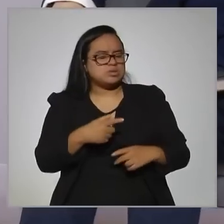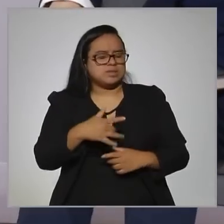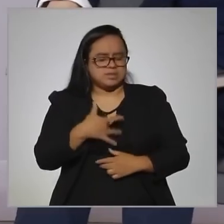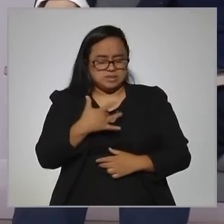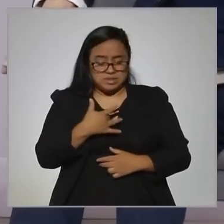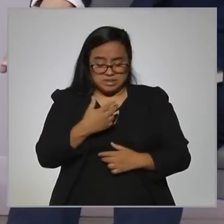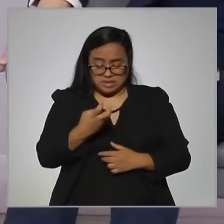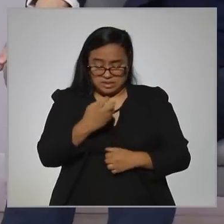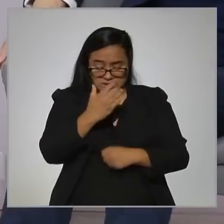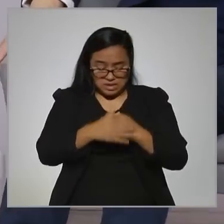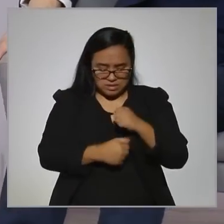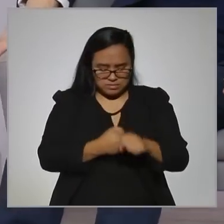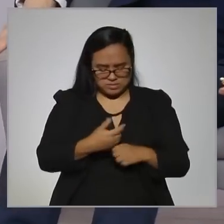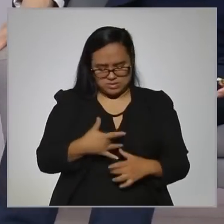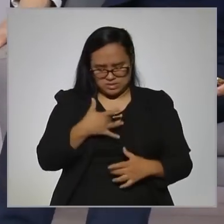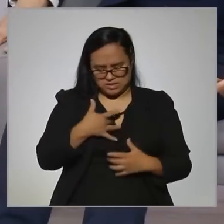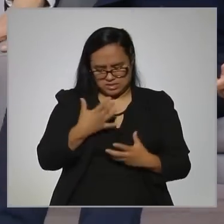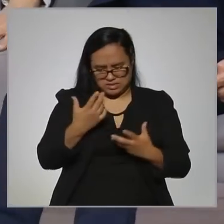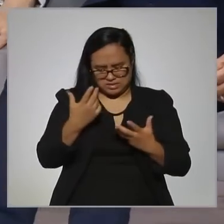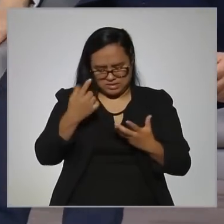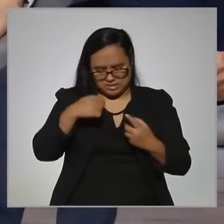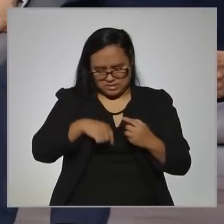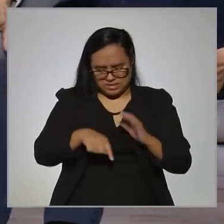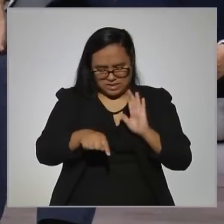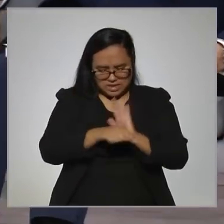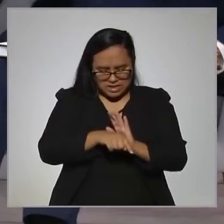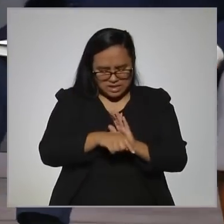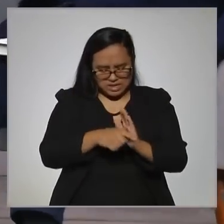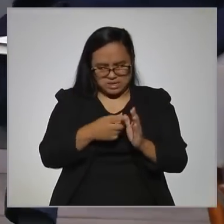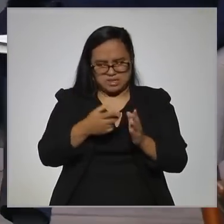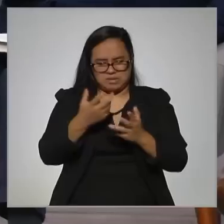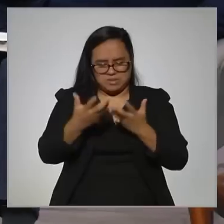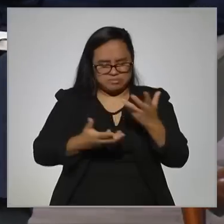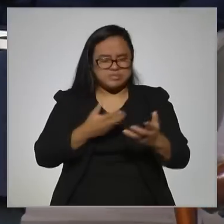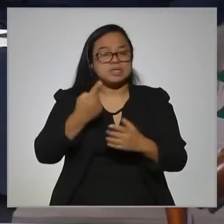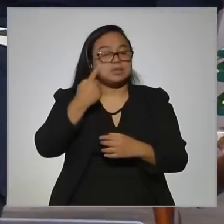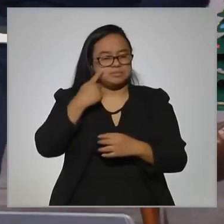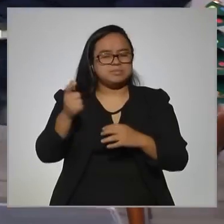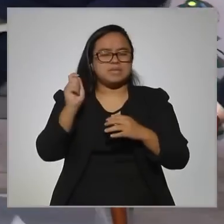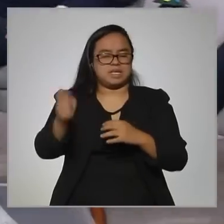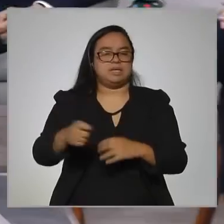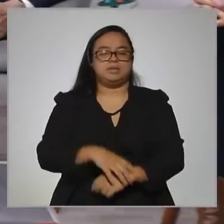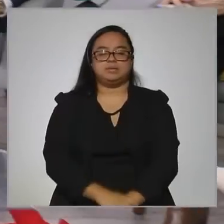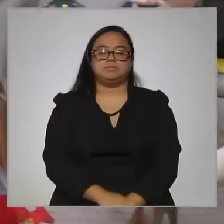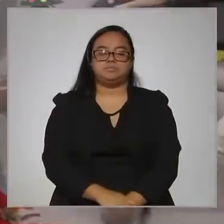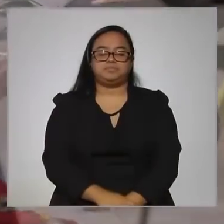personal, precisamente por la parte negativa a la que puede llevar. Vamos a escucharla.